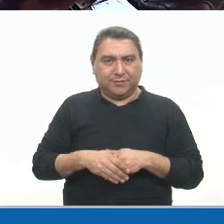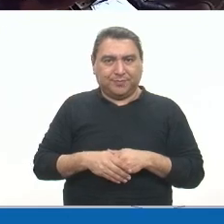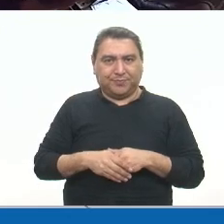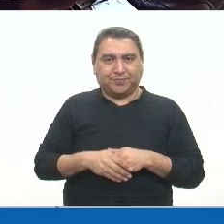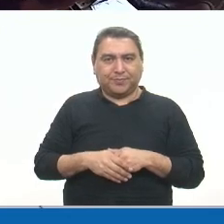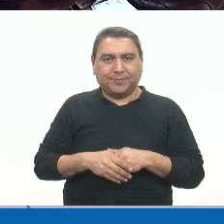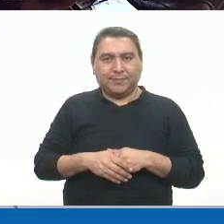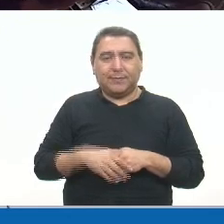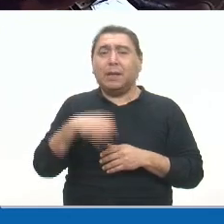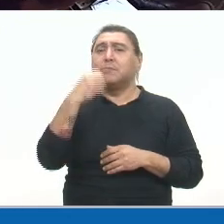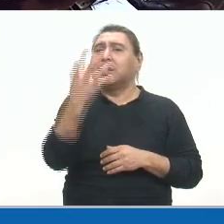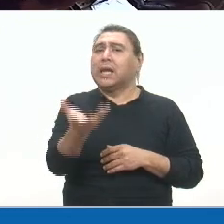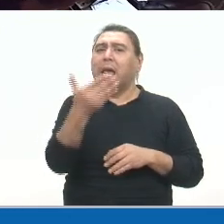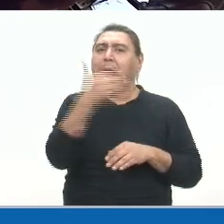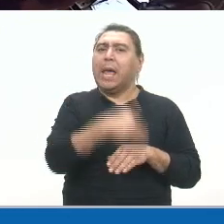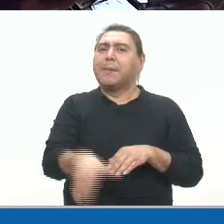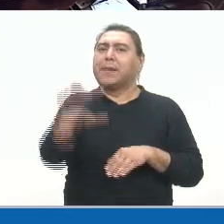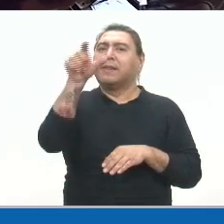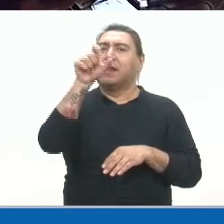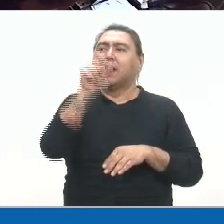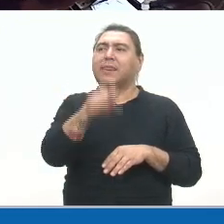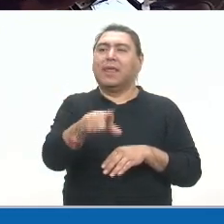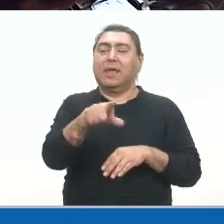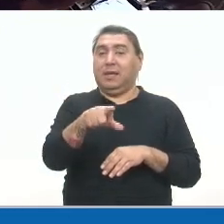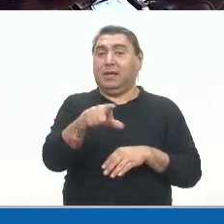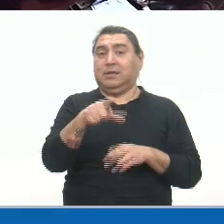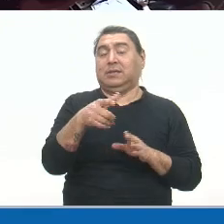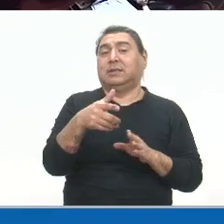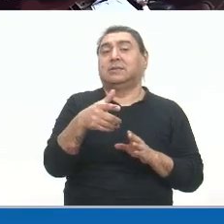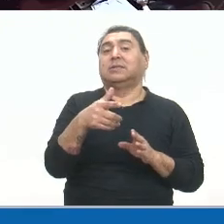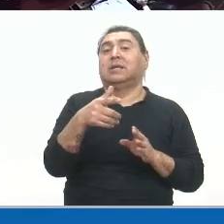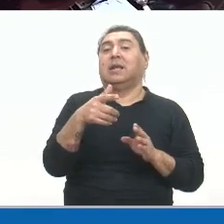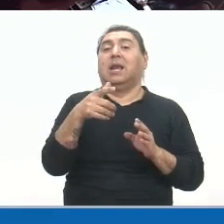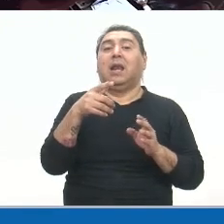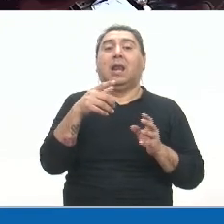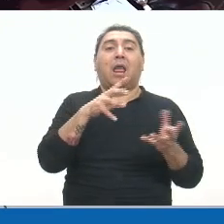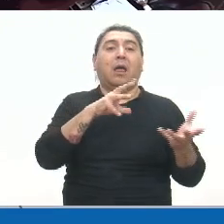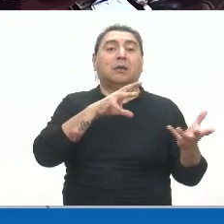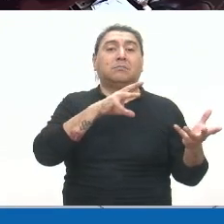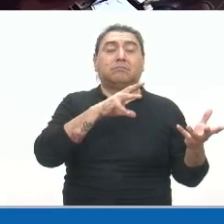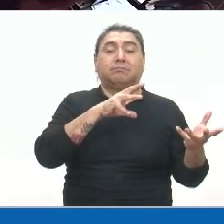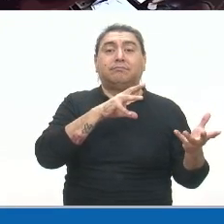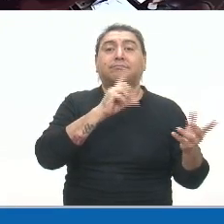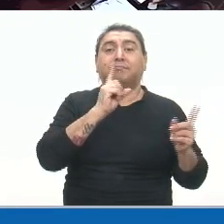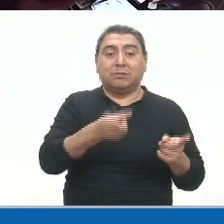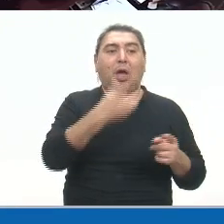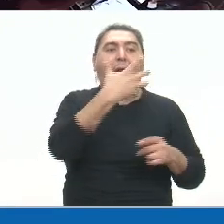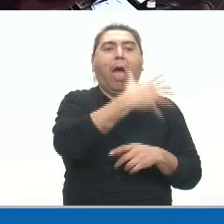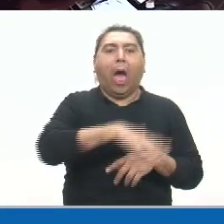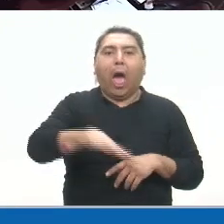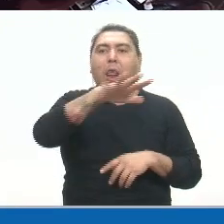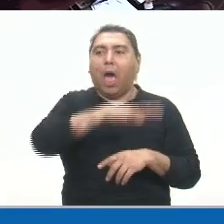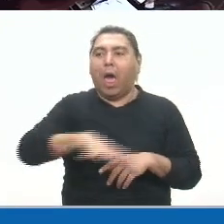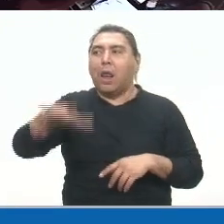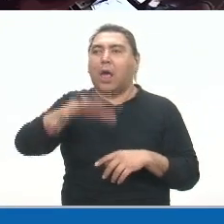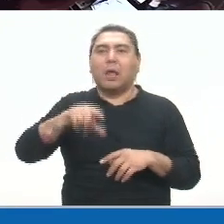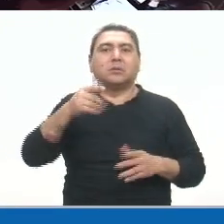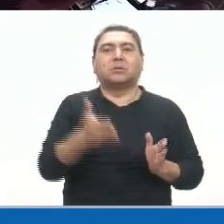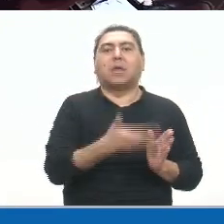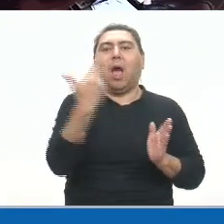porque a partir de el desmantelamiento que está haciendo en las diferentes áreas para hacer un